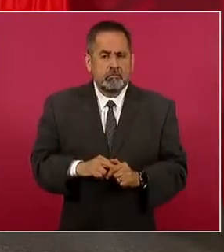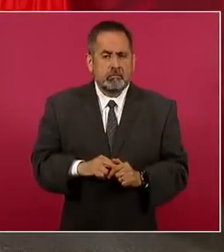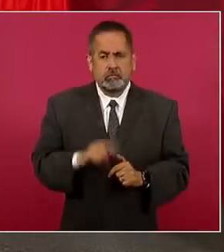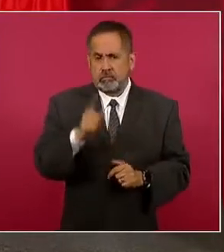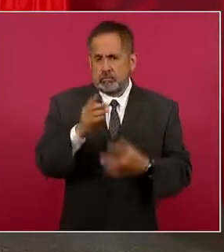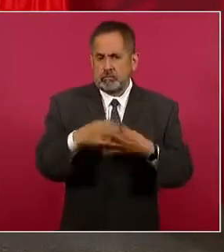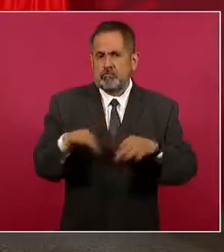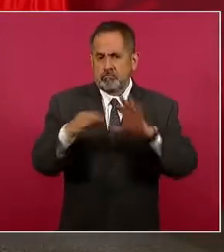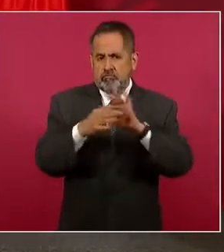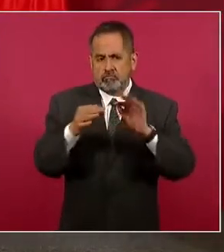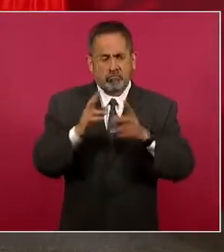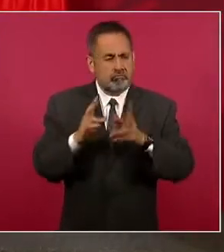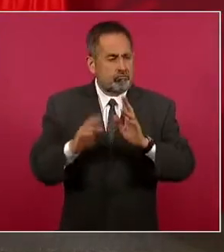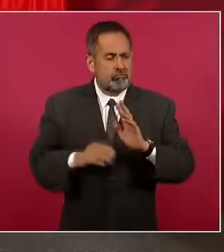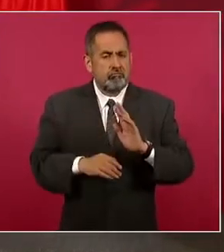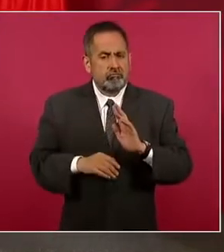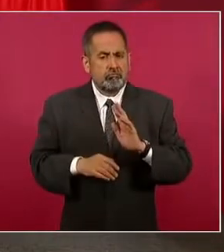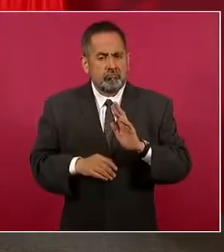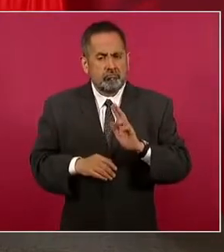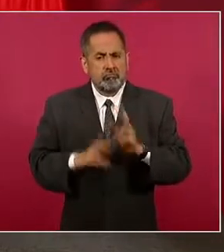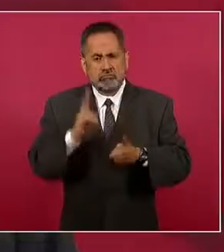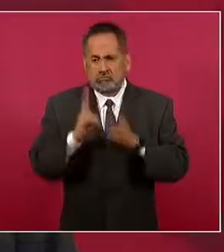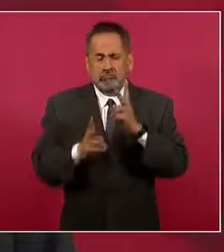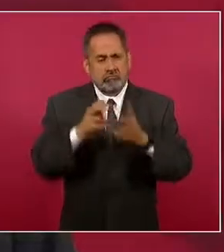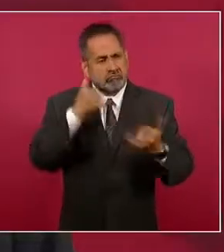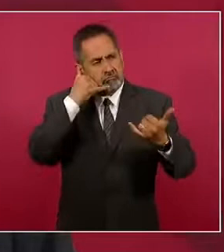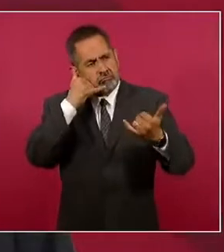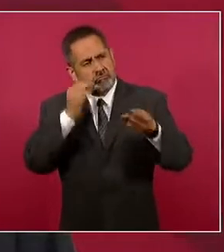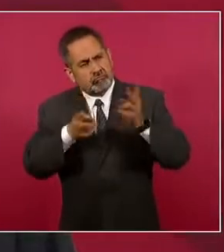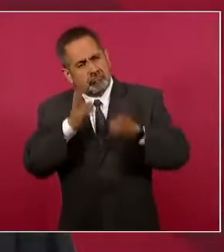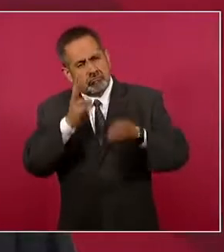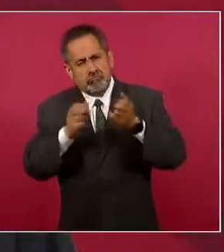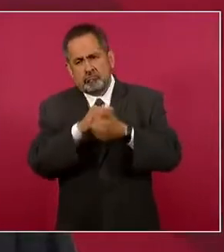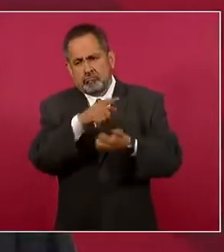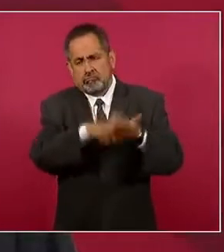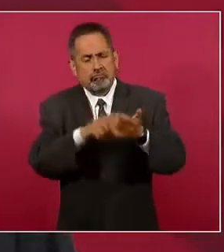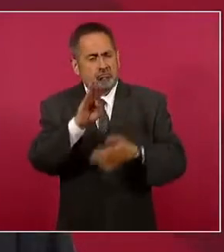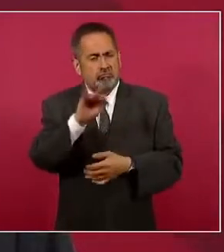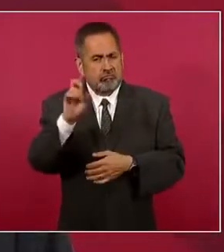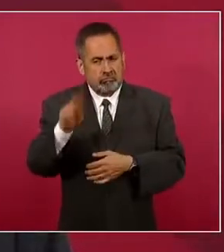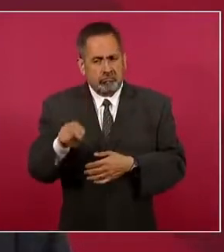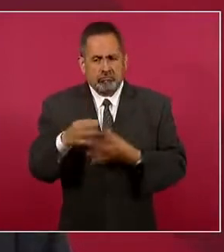es importante el que se dé esta comunicación,